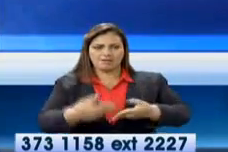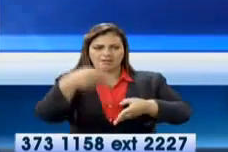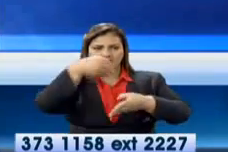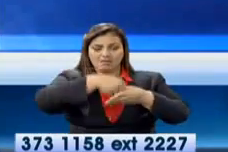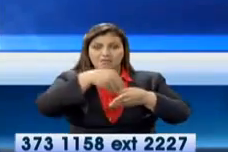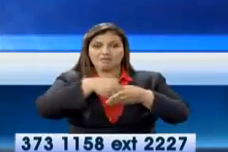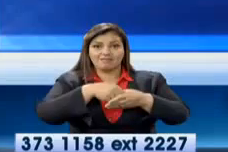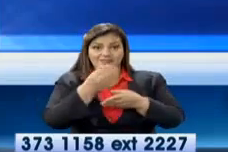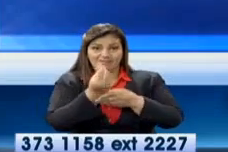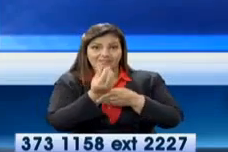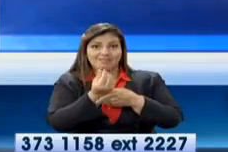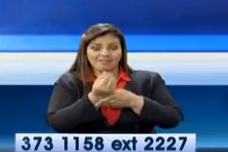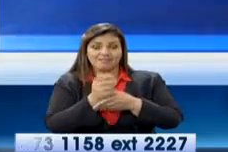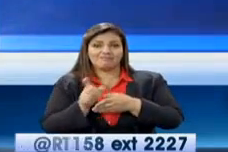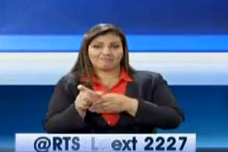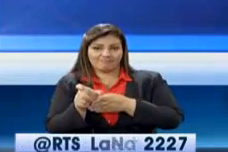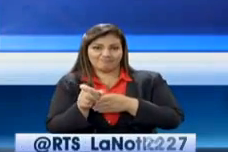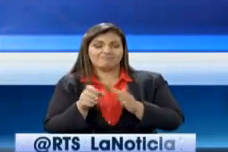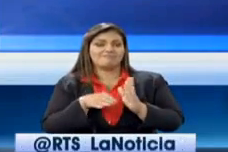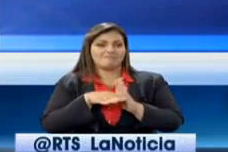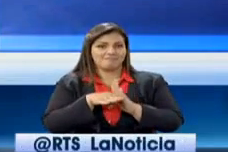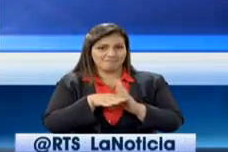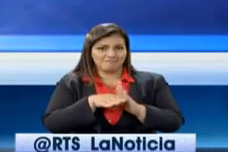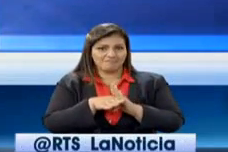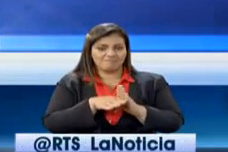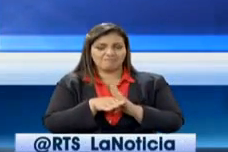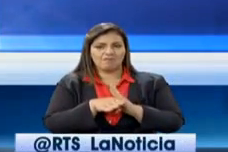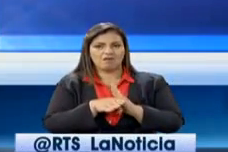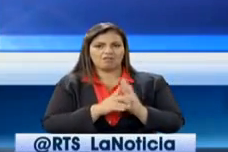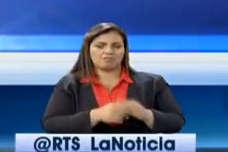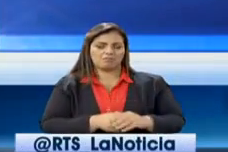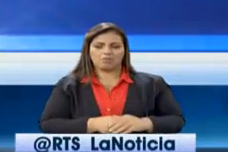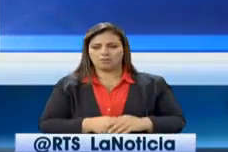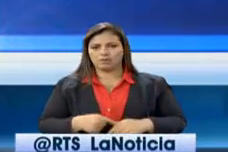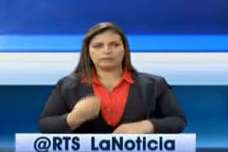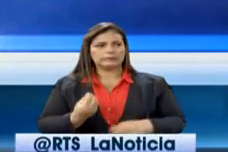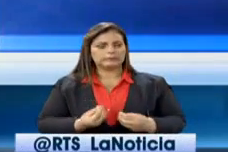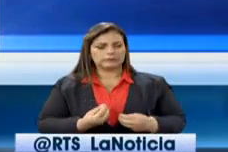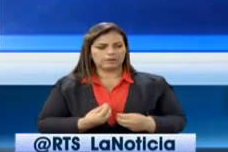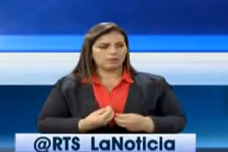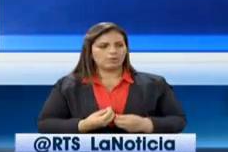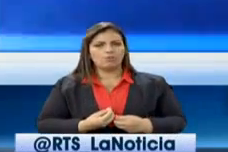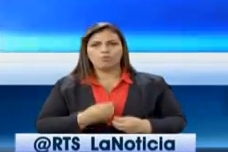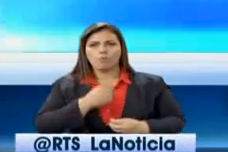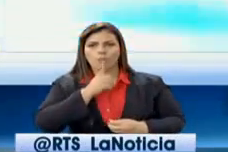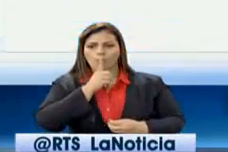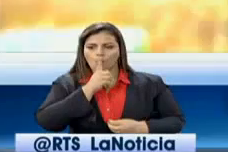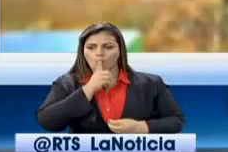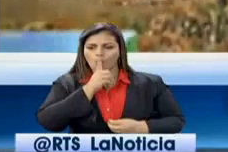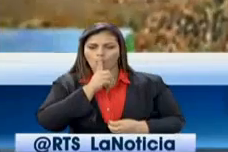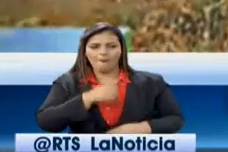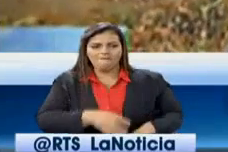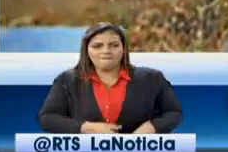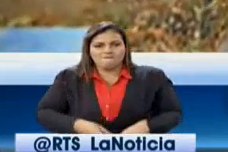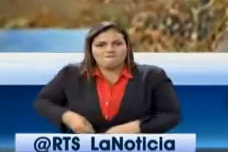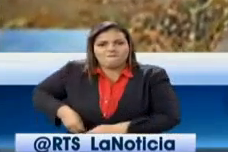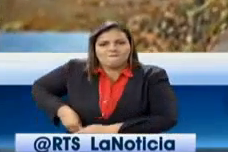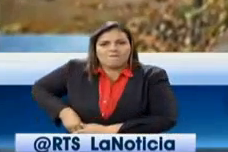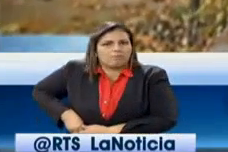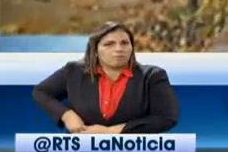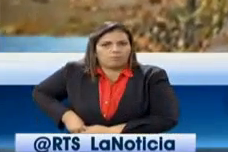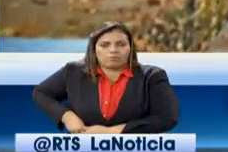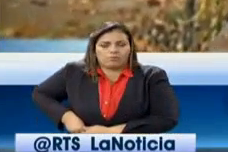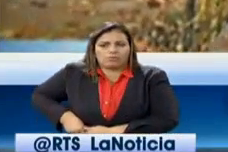y verificar de quién es, ¿no? Obvio que había mucho dinero, tarjetas de crédito, cheques, documento. David sostiene que